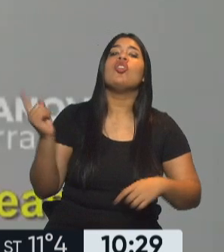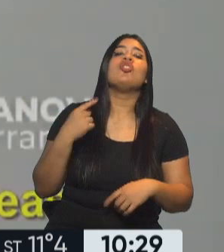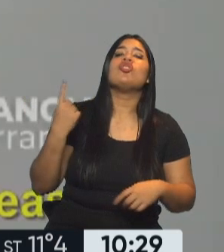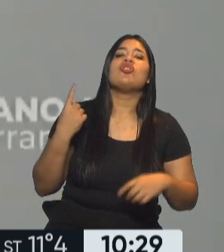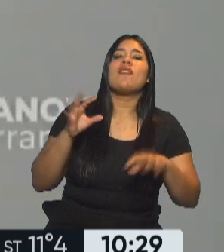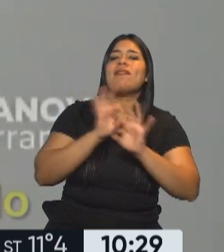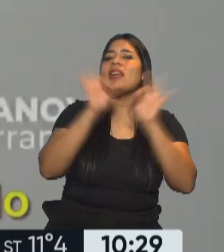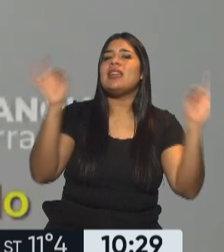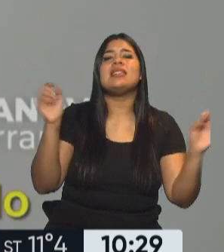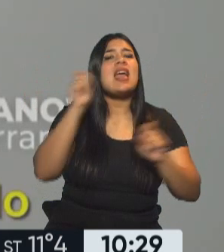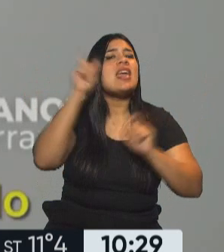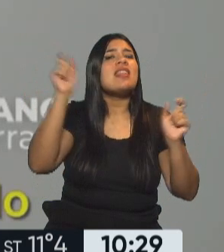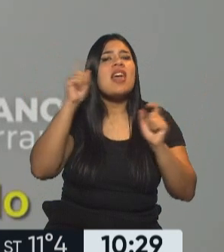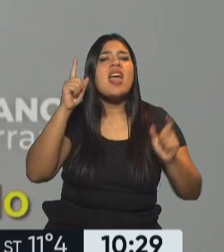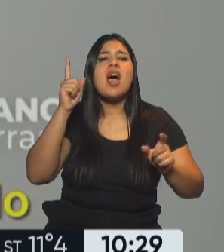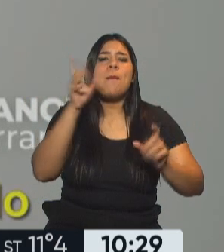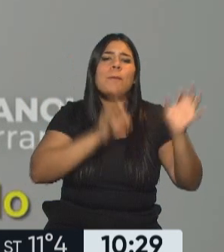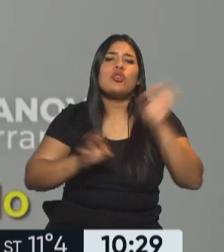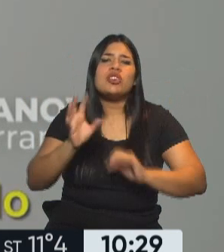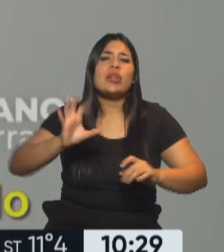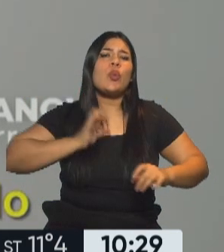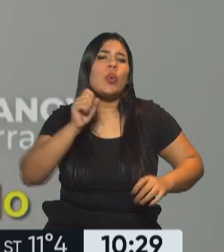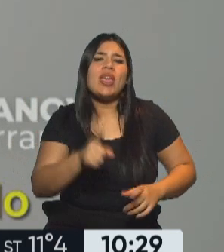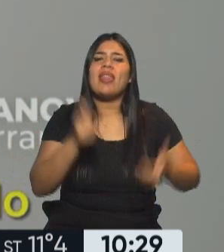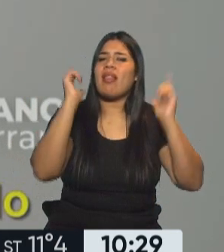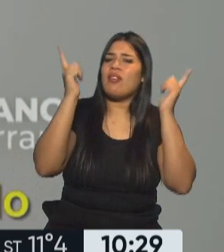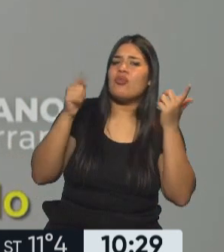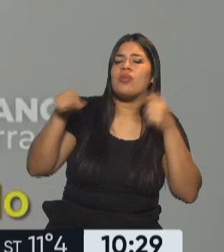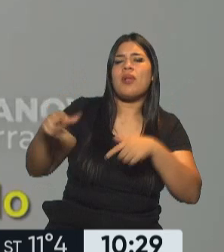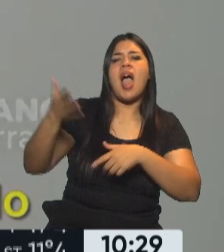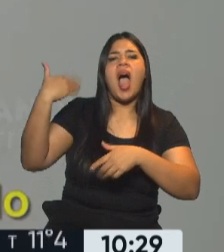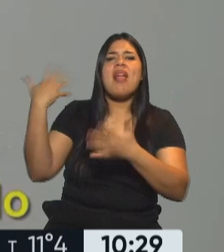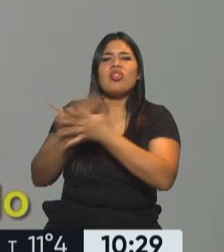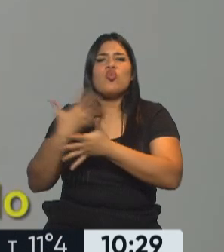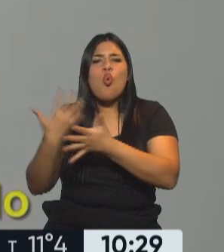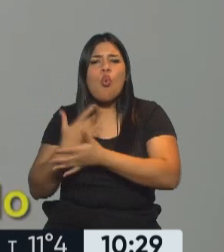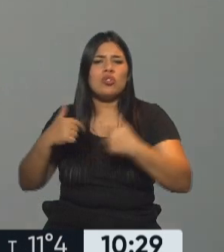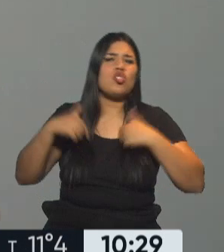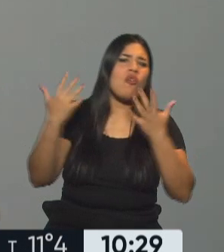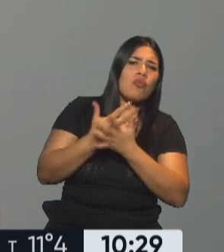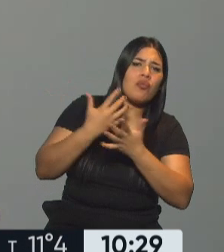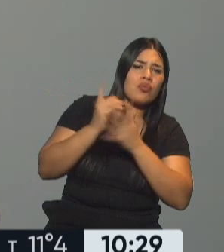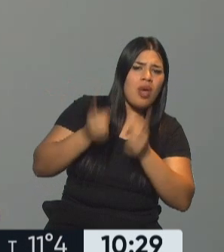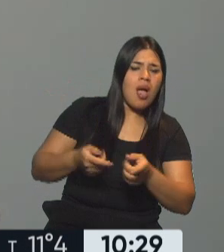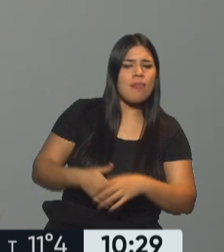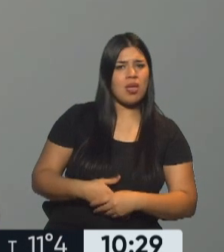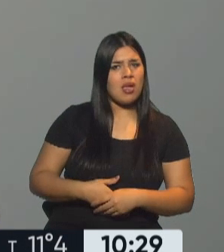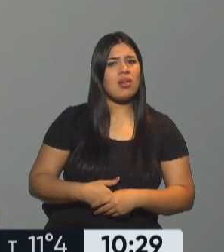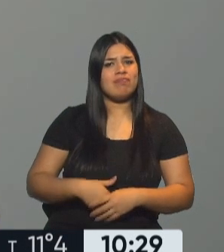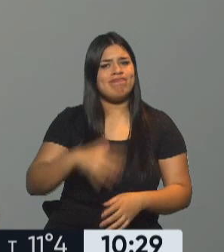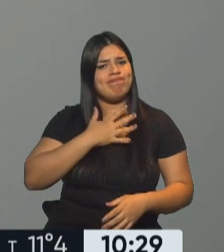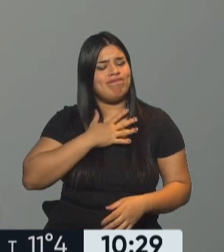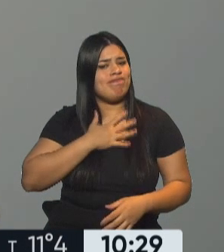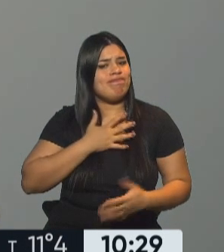hermosas para hacer. Vivir la vida, disfrutar, porque él había sufrido mucho y yo también había sufrido mucho. Lamentablemente